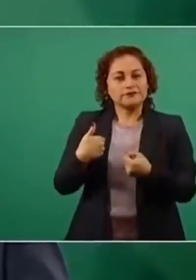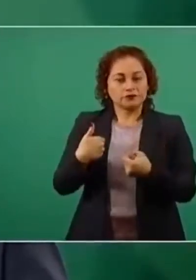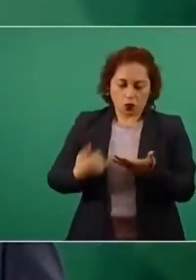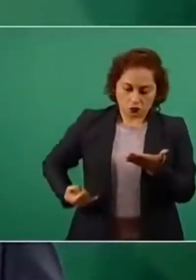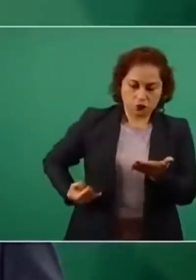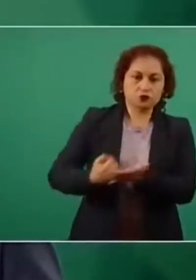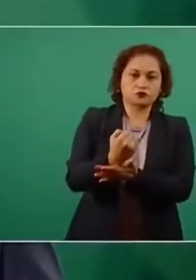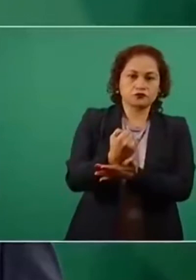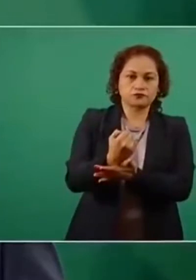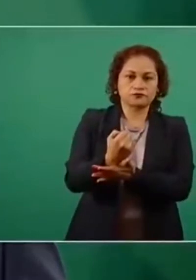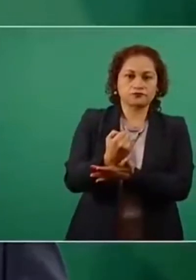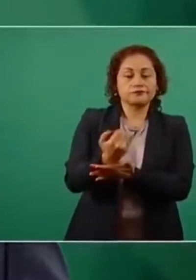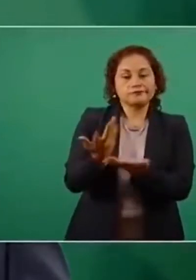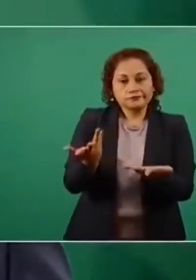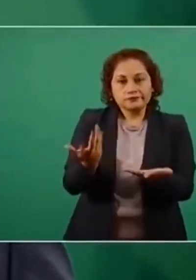perdí a un ministro